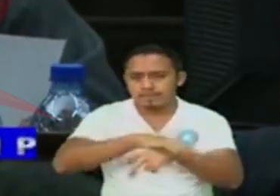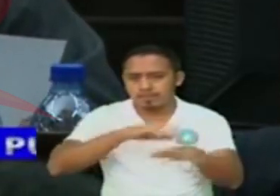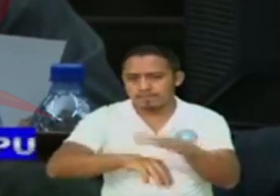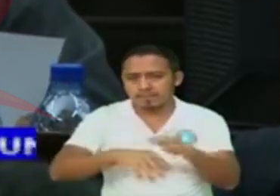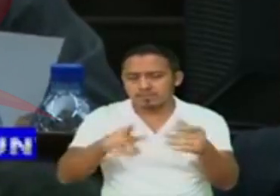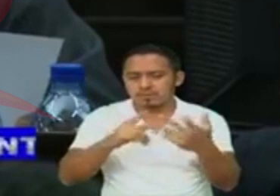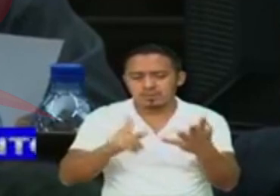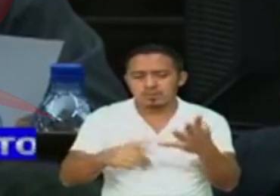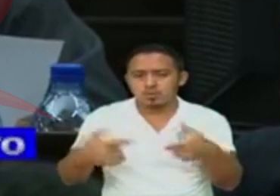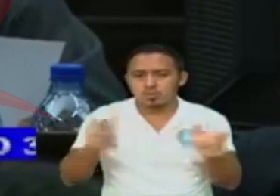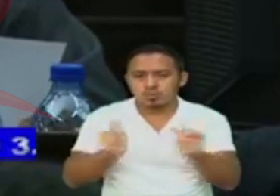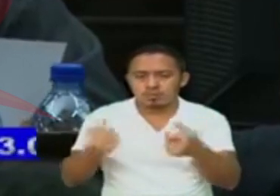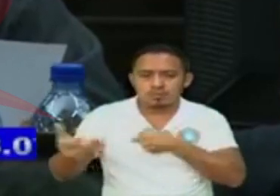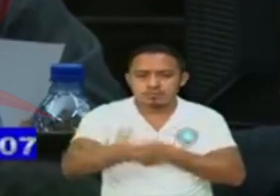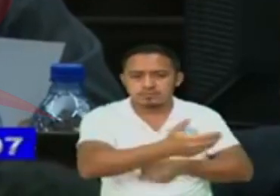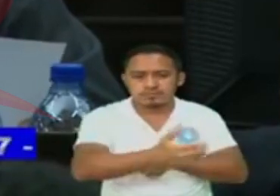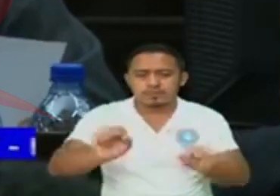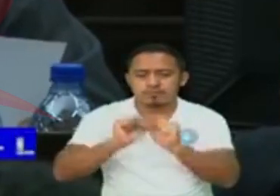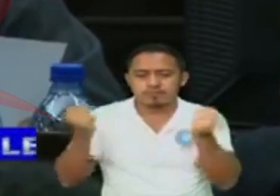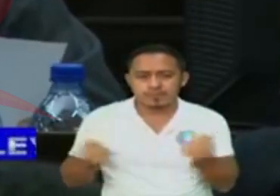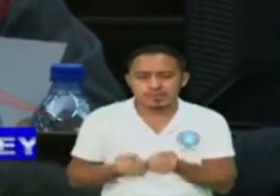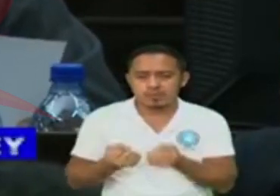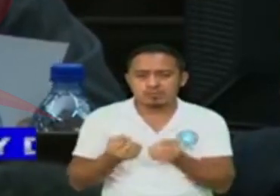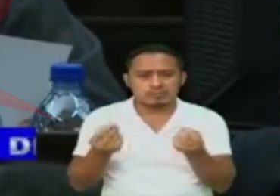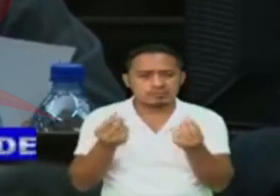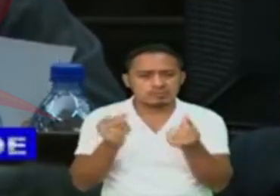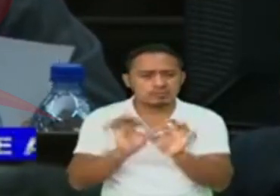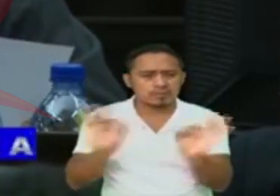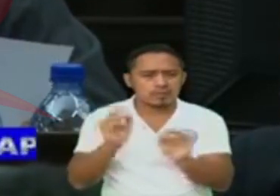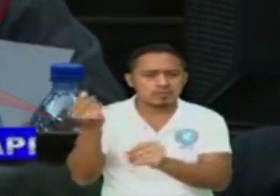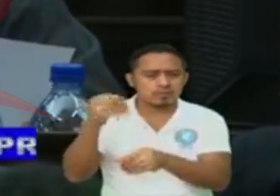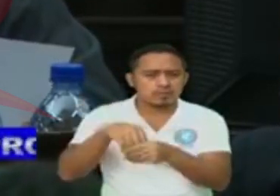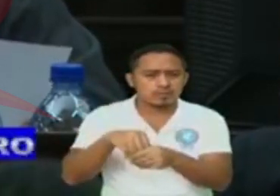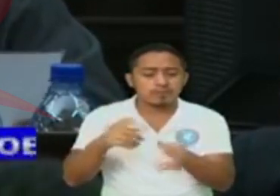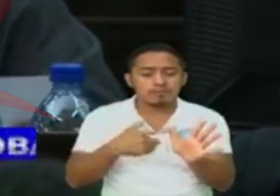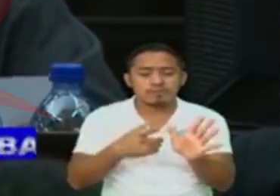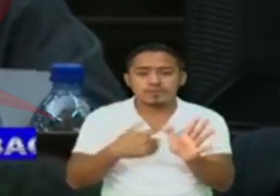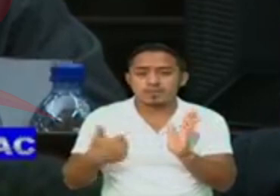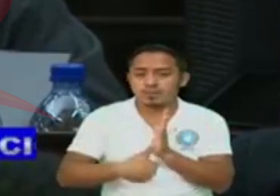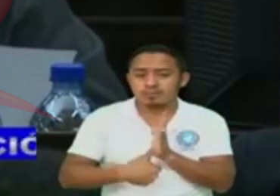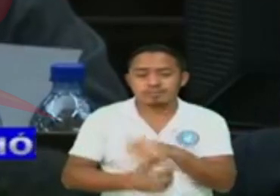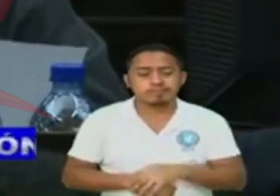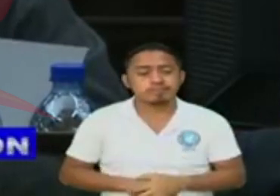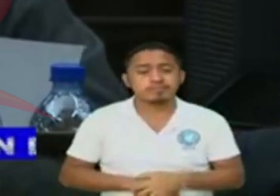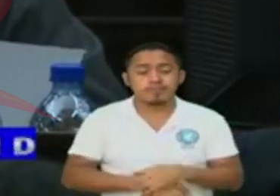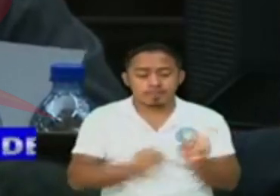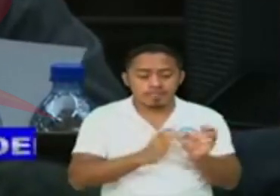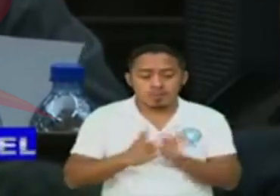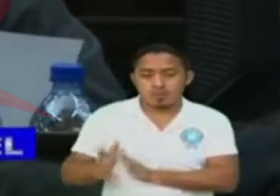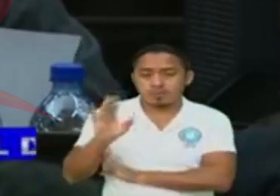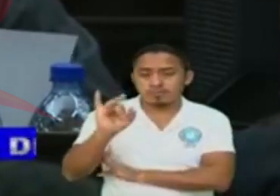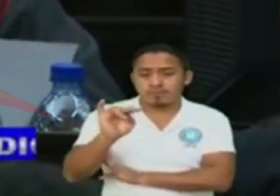los cuerpos de bomberos, asociaciones civiles sin fines de lucro y sedulación. El orden interno es